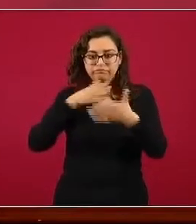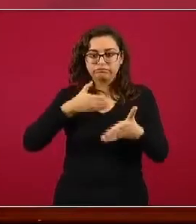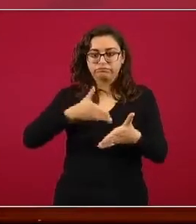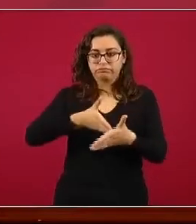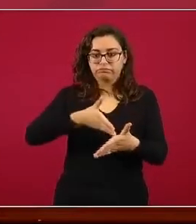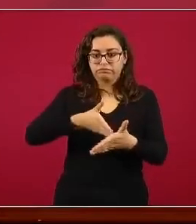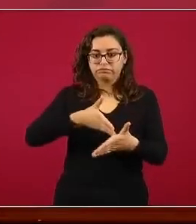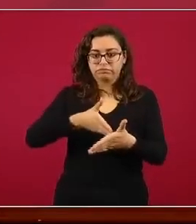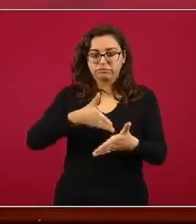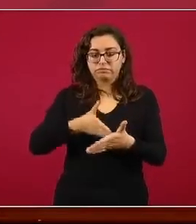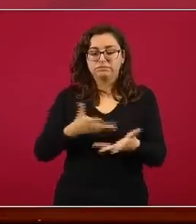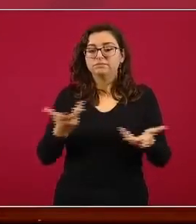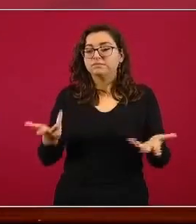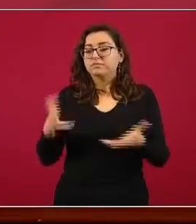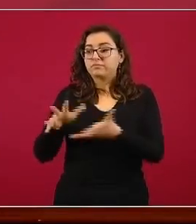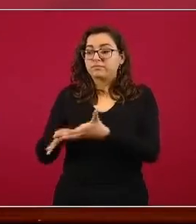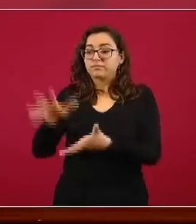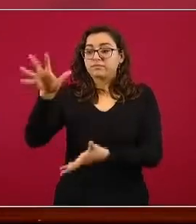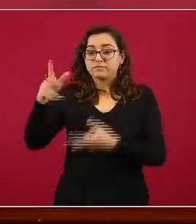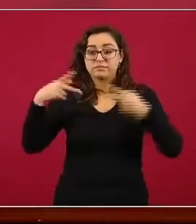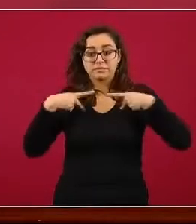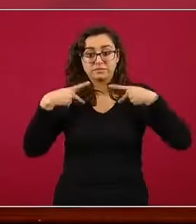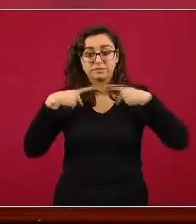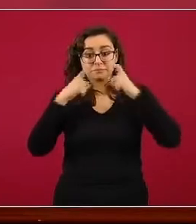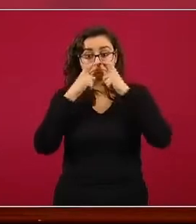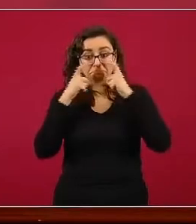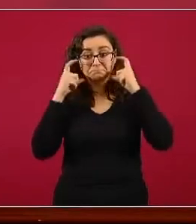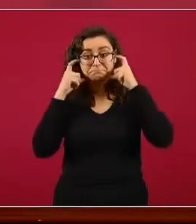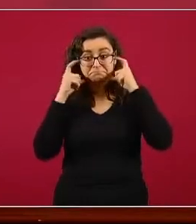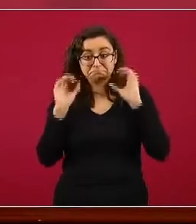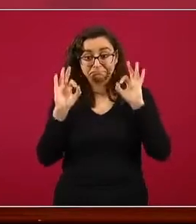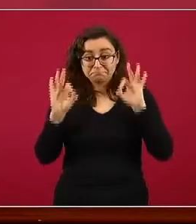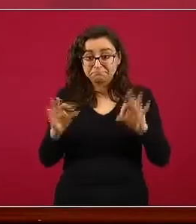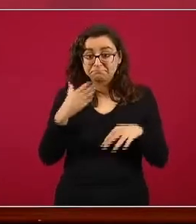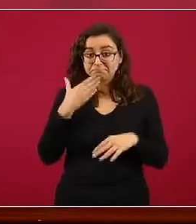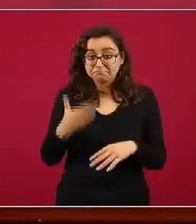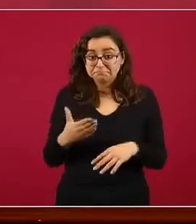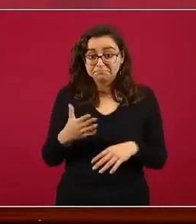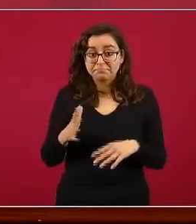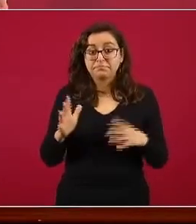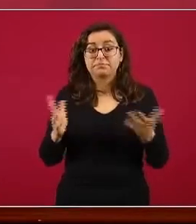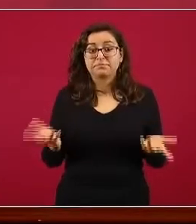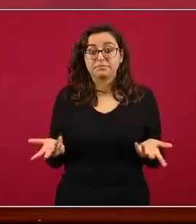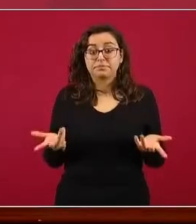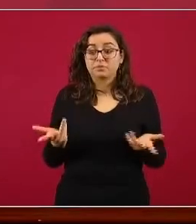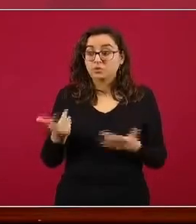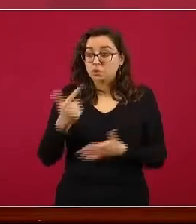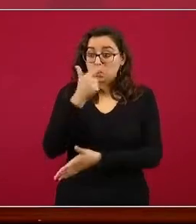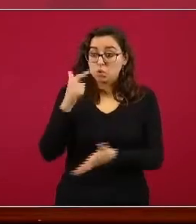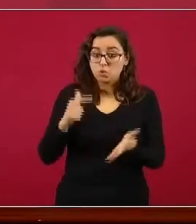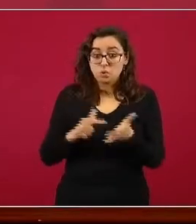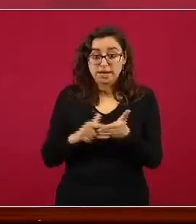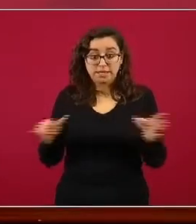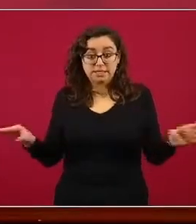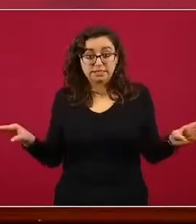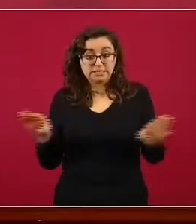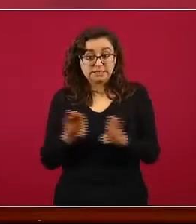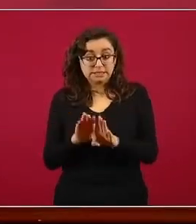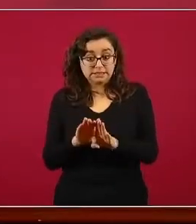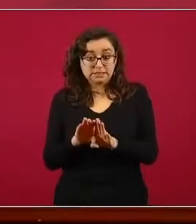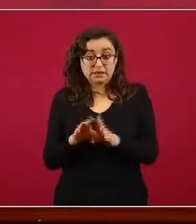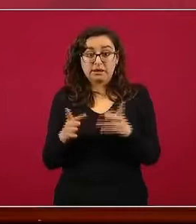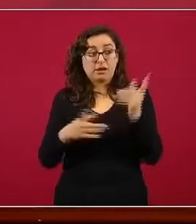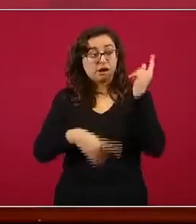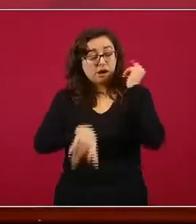las personas, lo usaran continuamente cubriendo nariz y boca, sobre todo en los espacios cerrados como